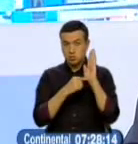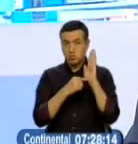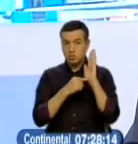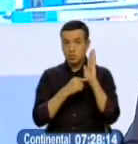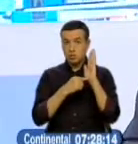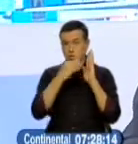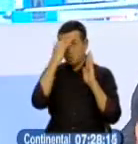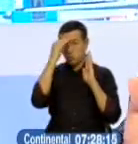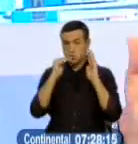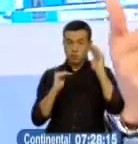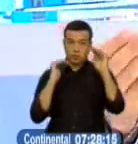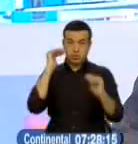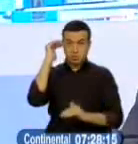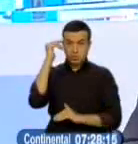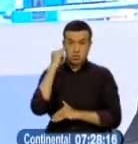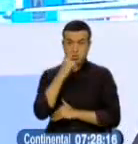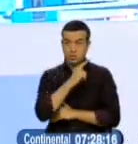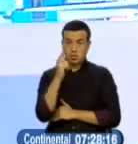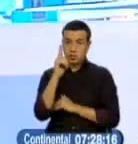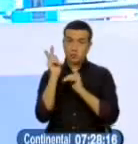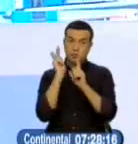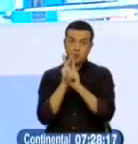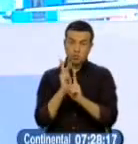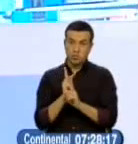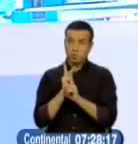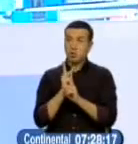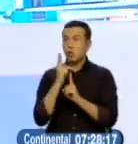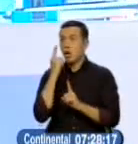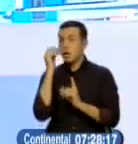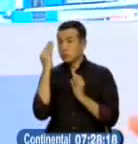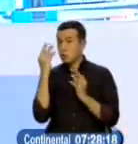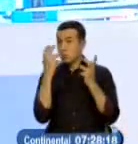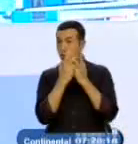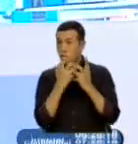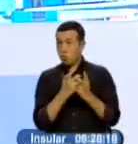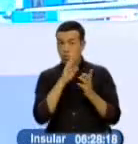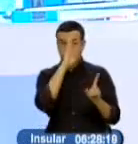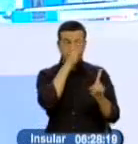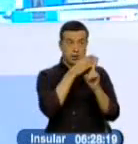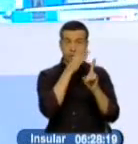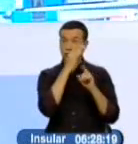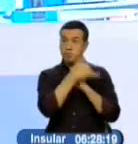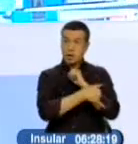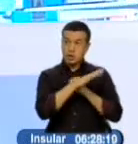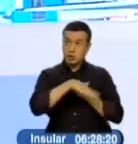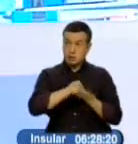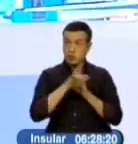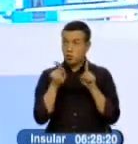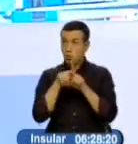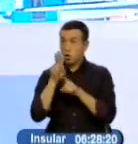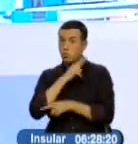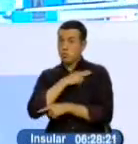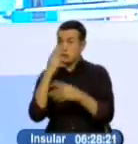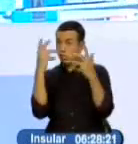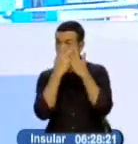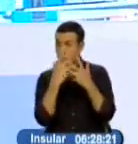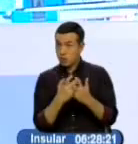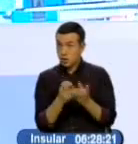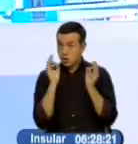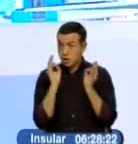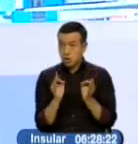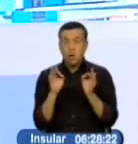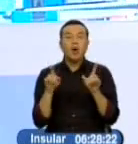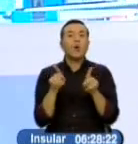de la educación superior aparece con mucha fuerza los aspectos de pertinencia. Indudablemente en los otros niveles